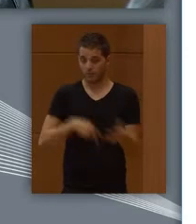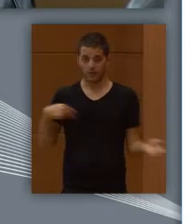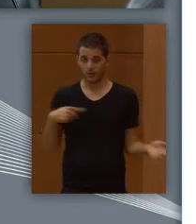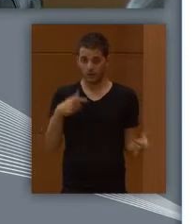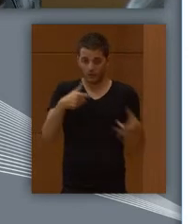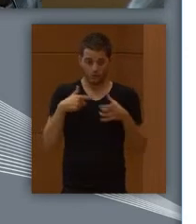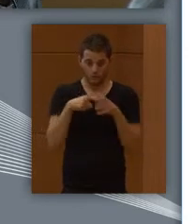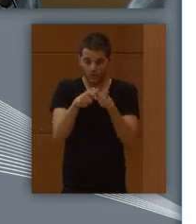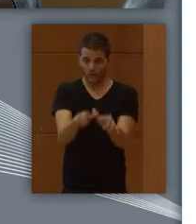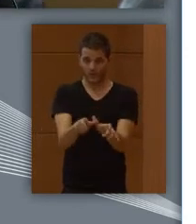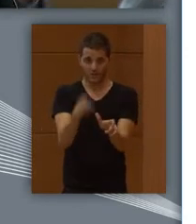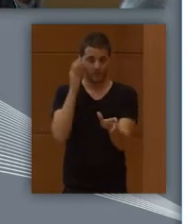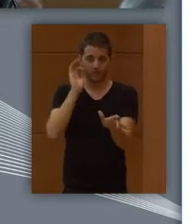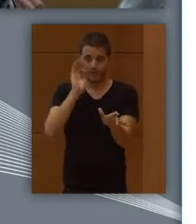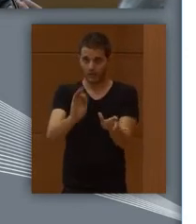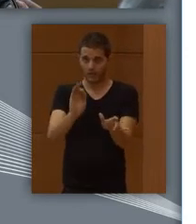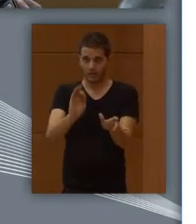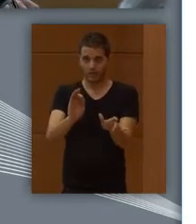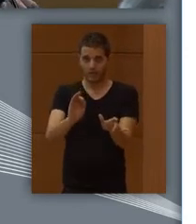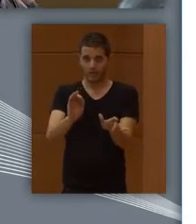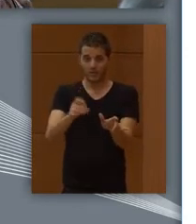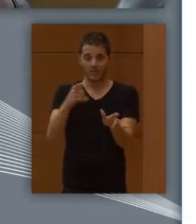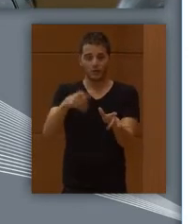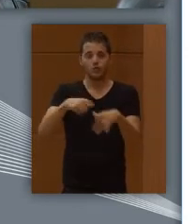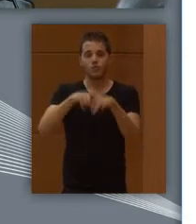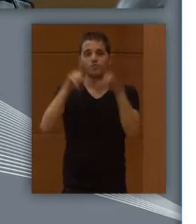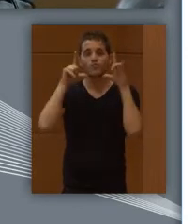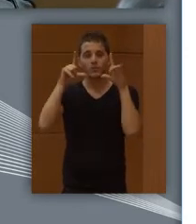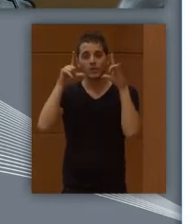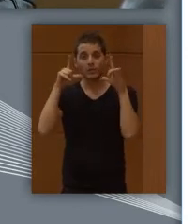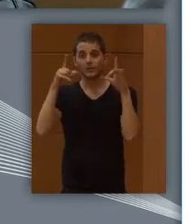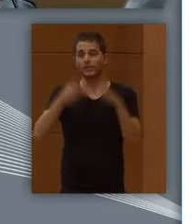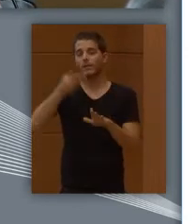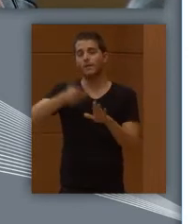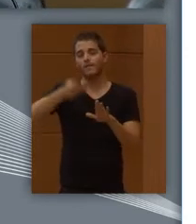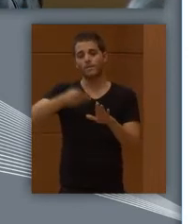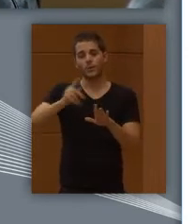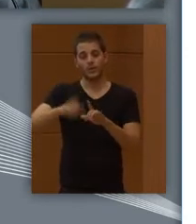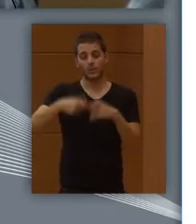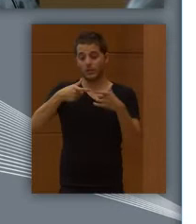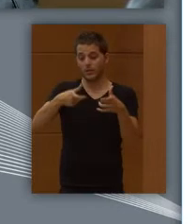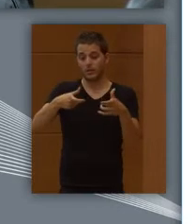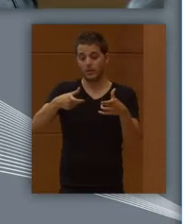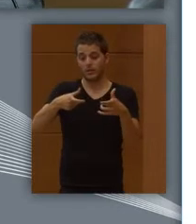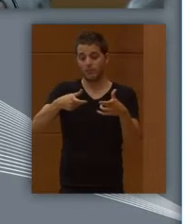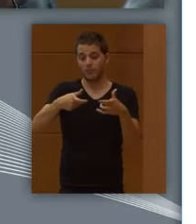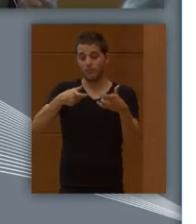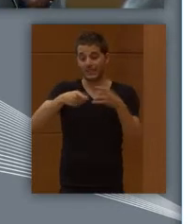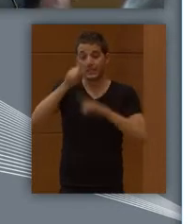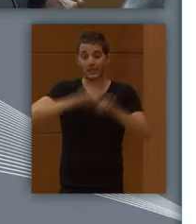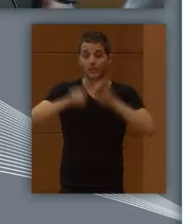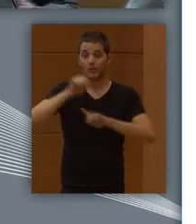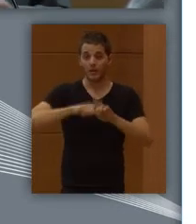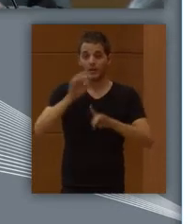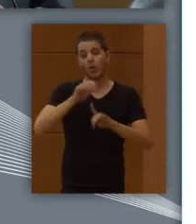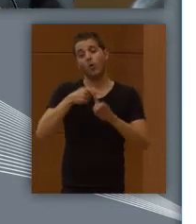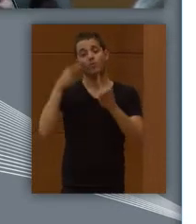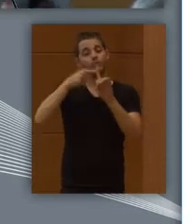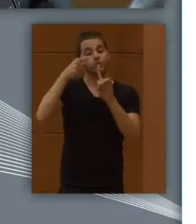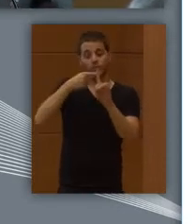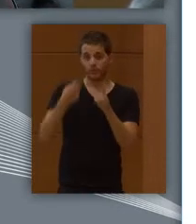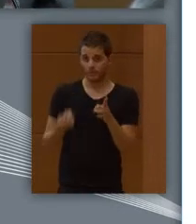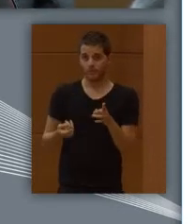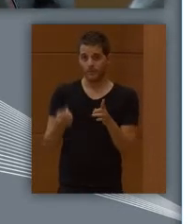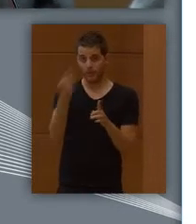un colectivo clave, son un actor fundamental, un protagonista clave de esta problemática o de este reto que